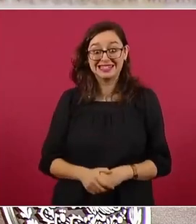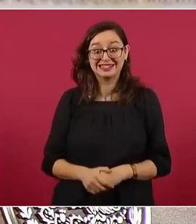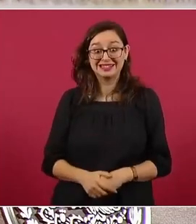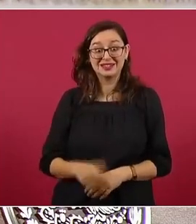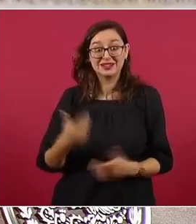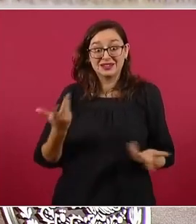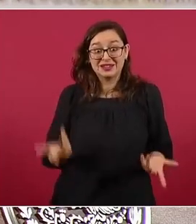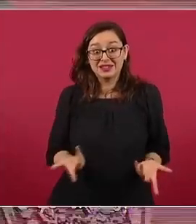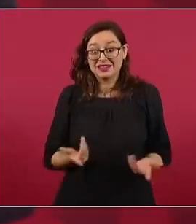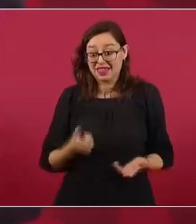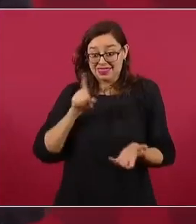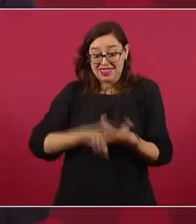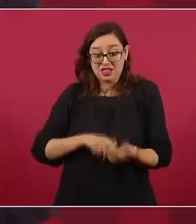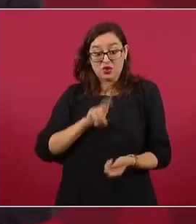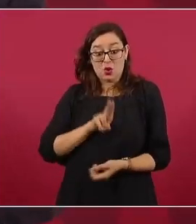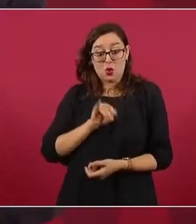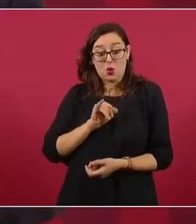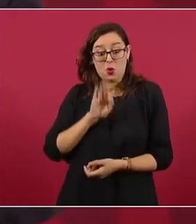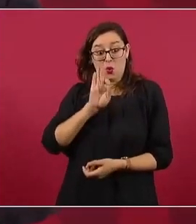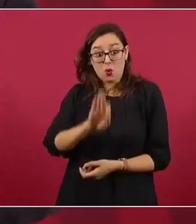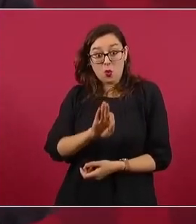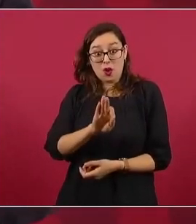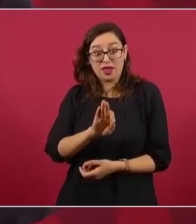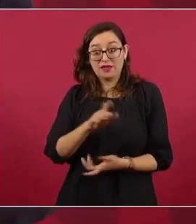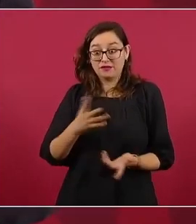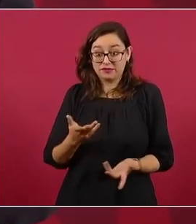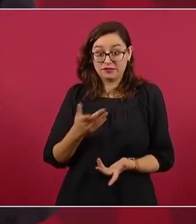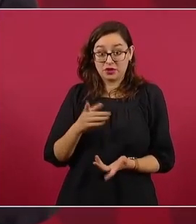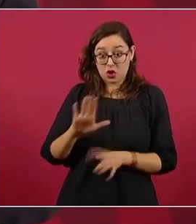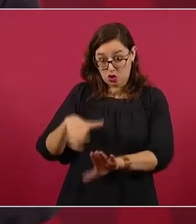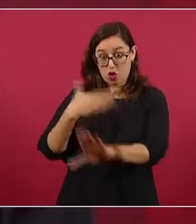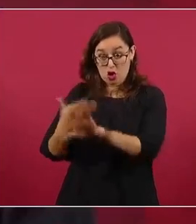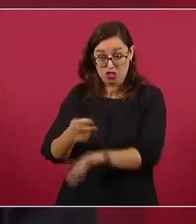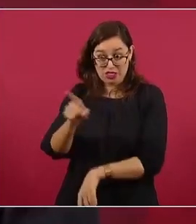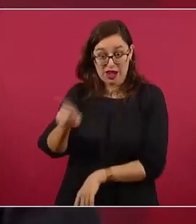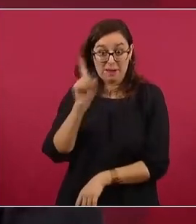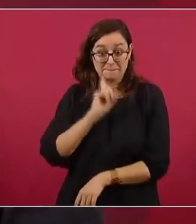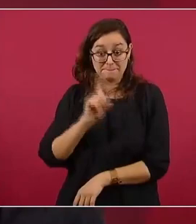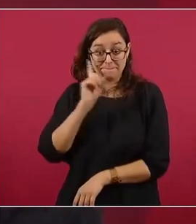lo que hace la UIF en relación con la persona que usted mencionó,